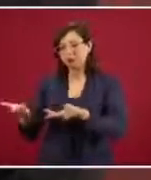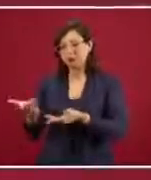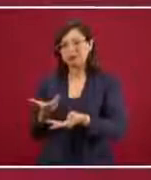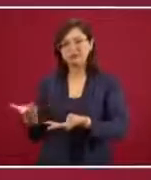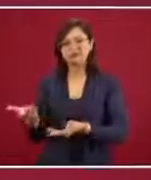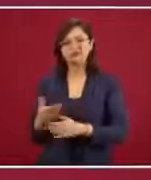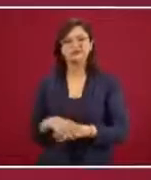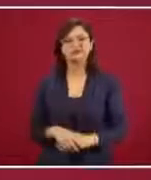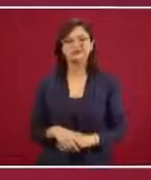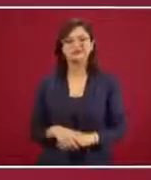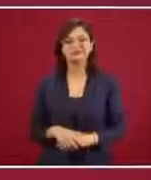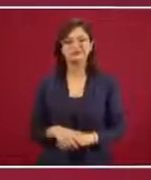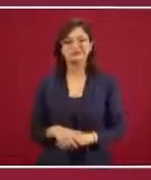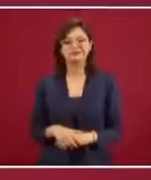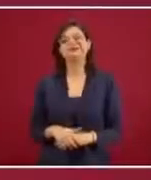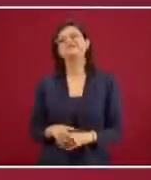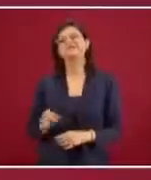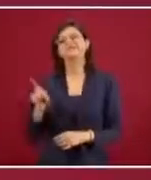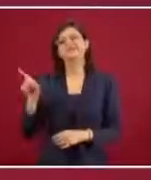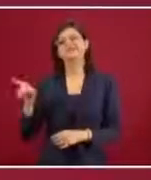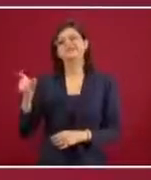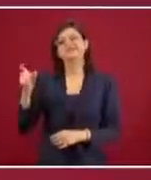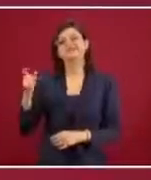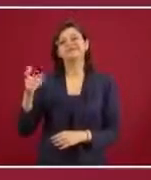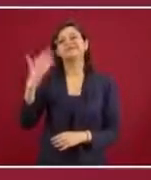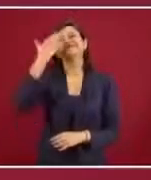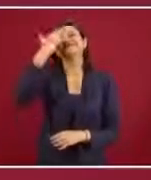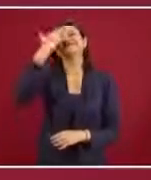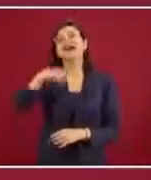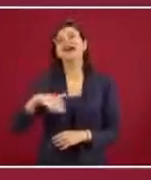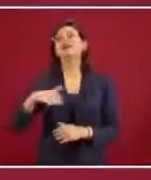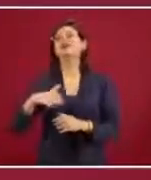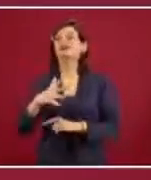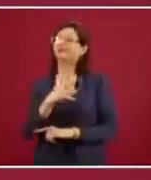y sabe de esto.